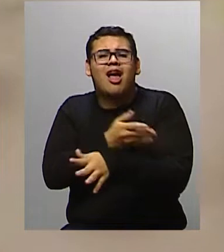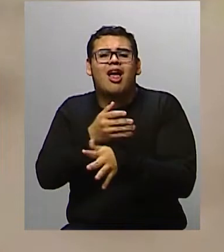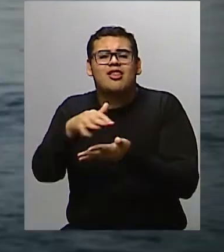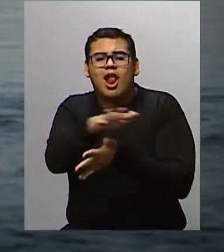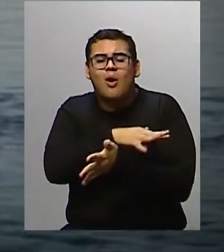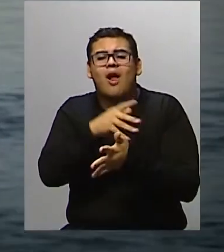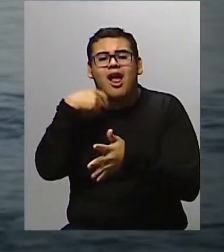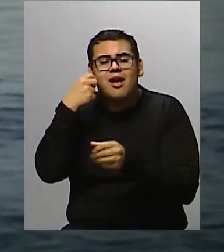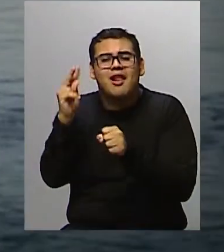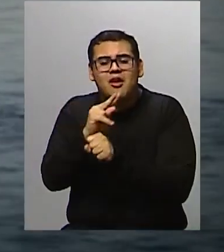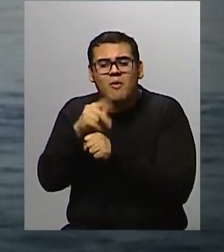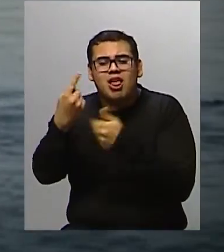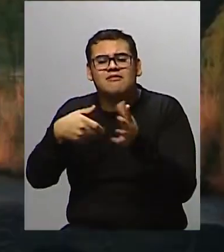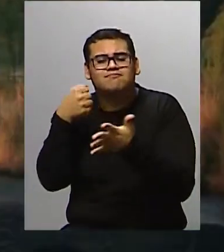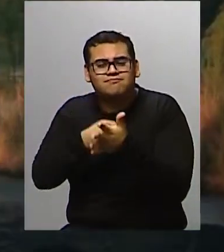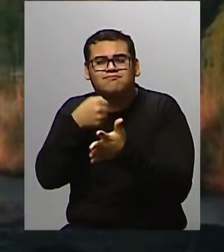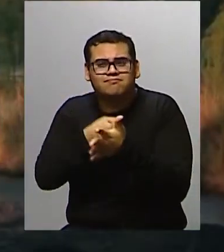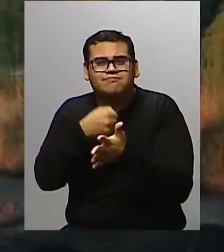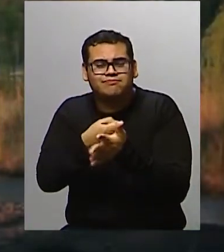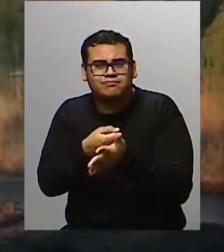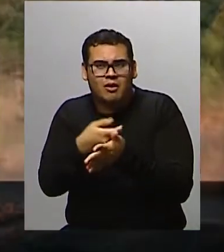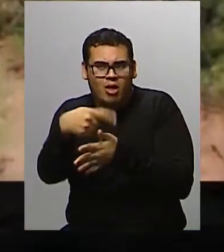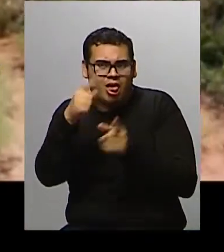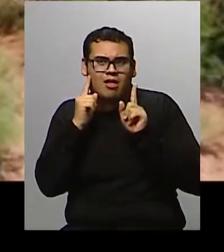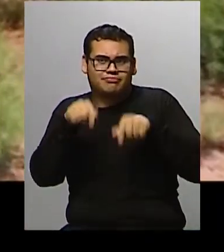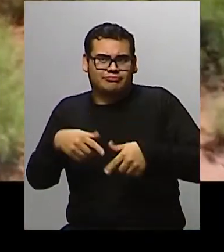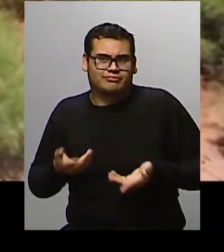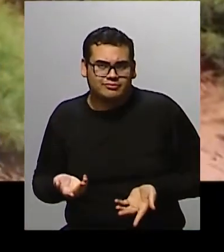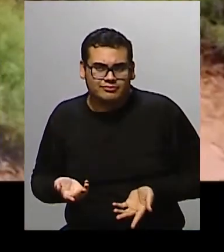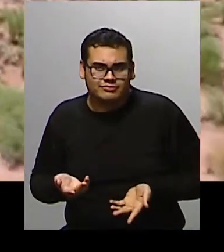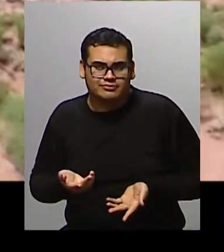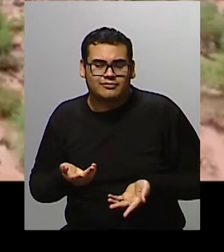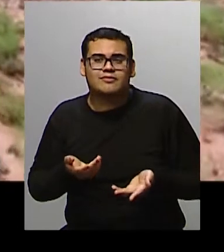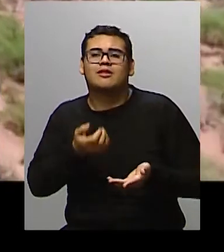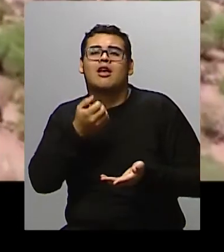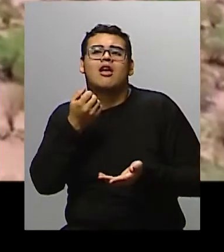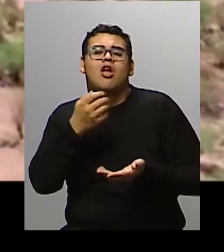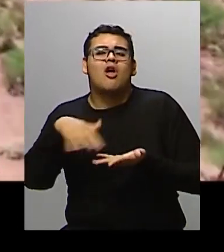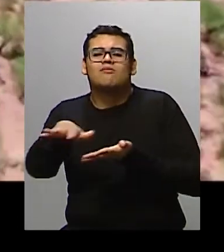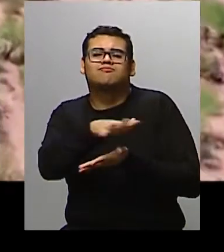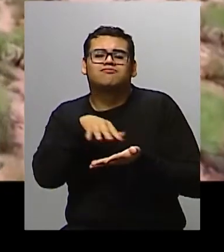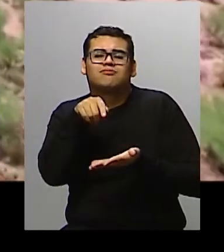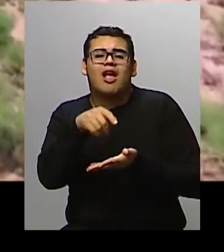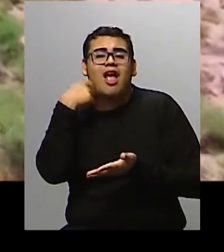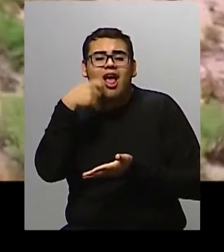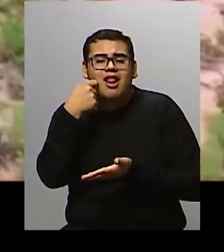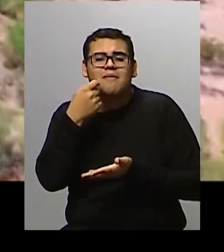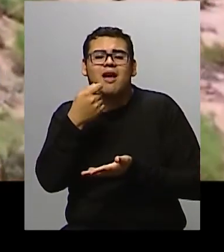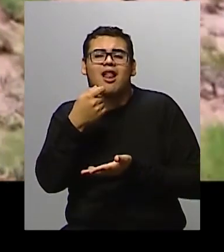ganaderos para producir estos animales que son ganado